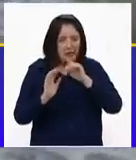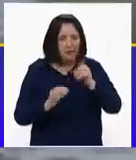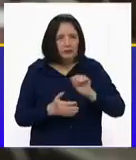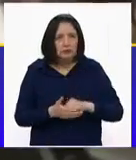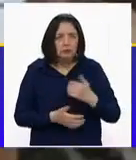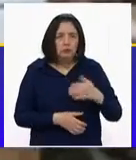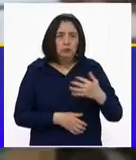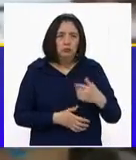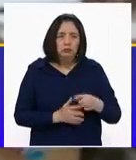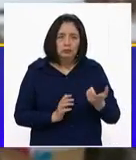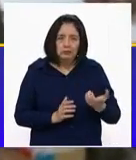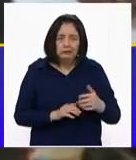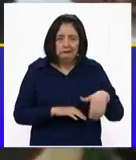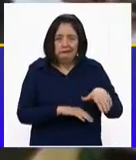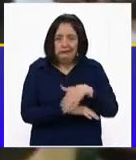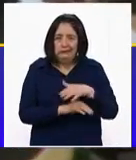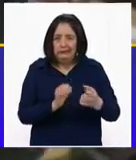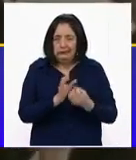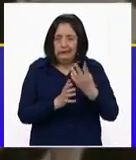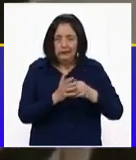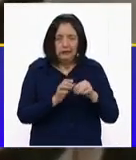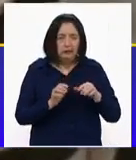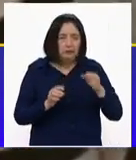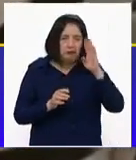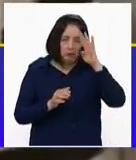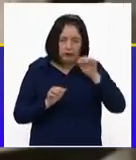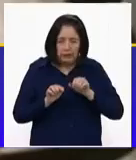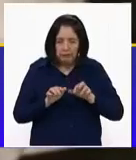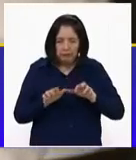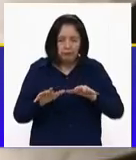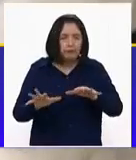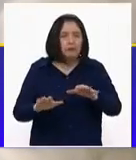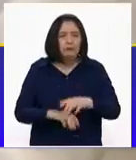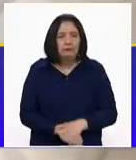Un mega operativo en las calles de Arequipa.